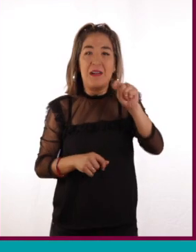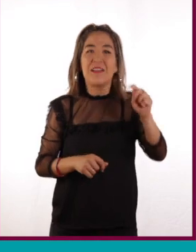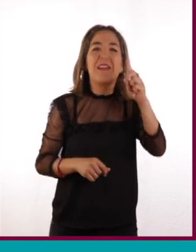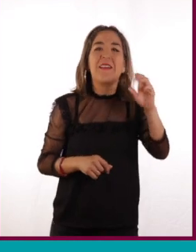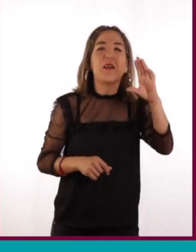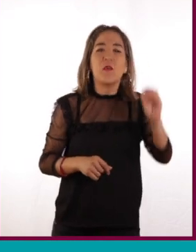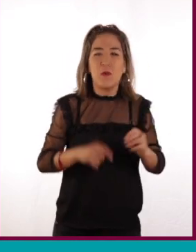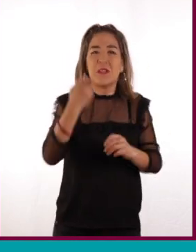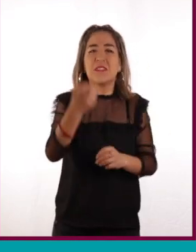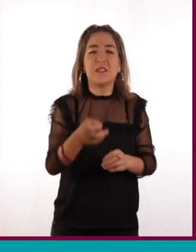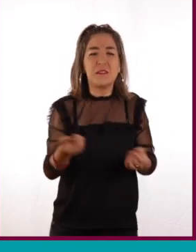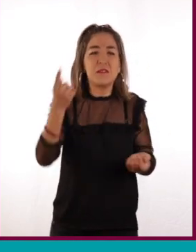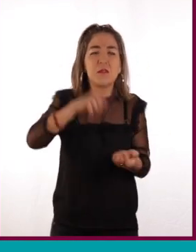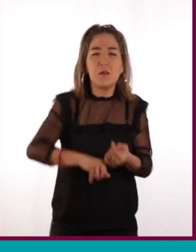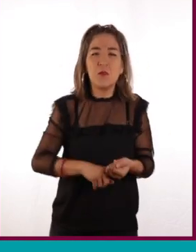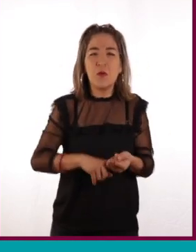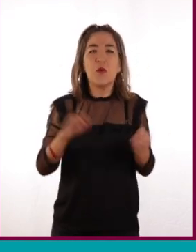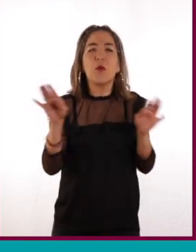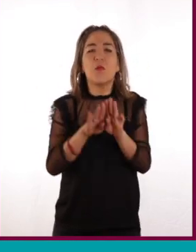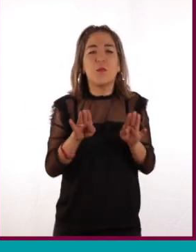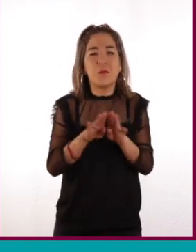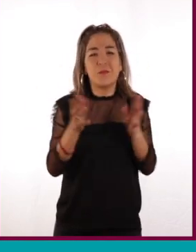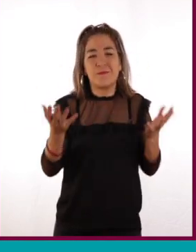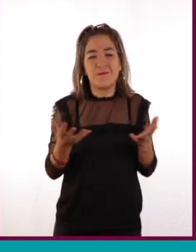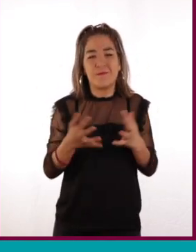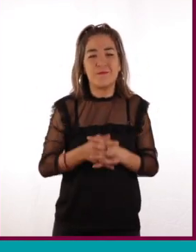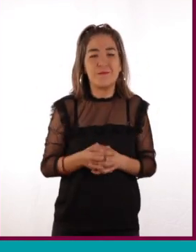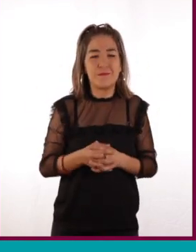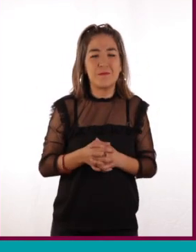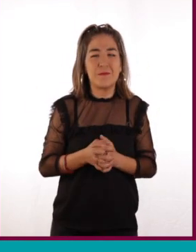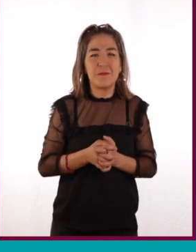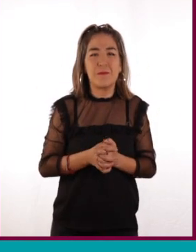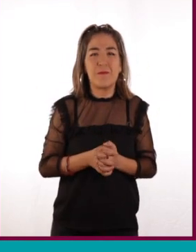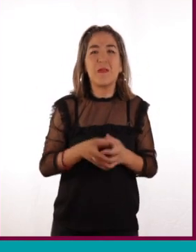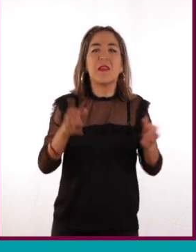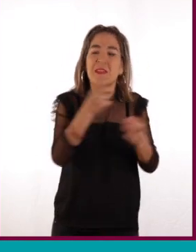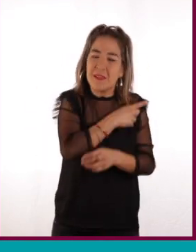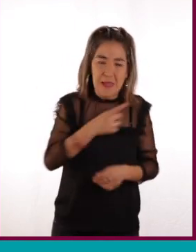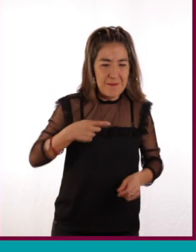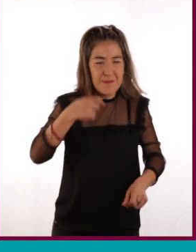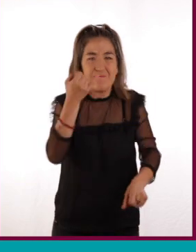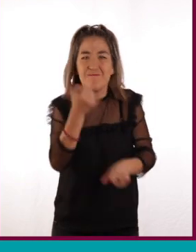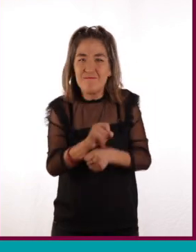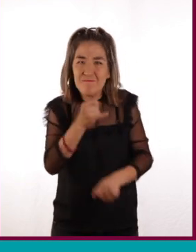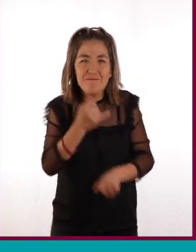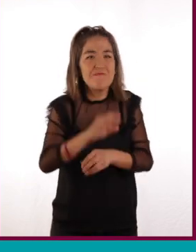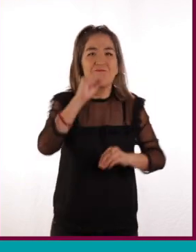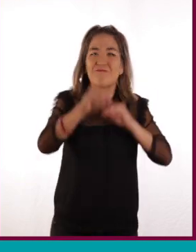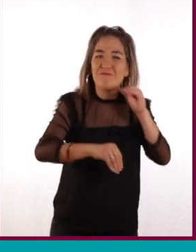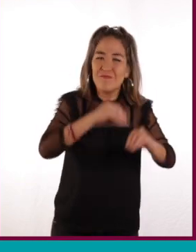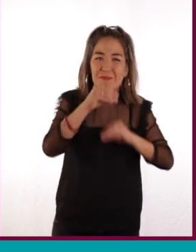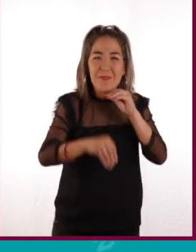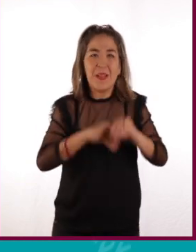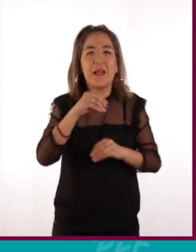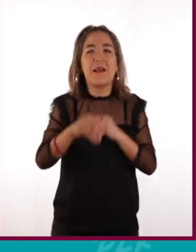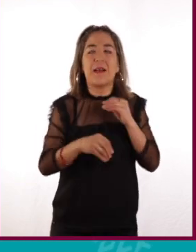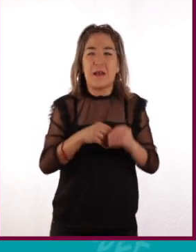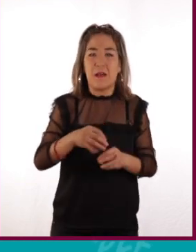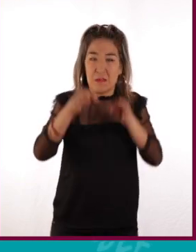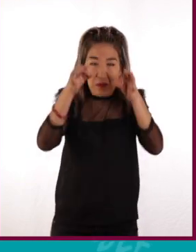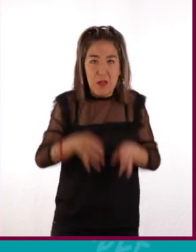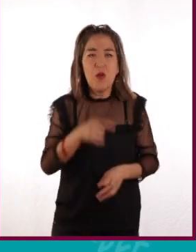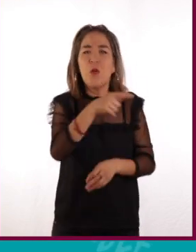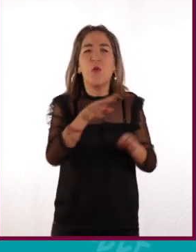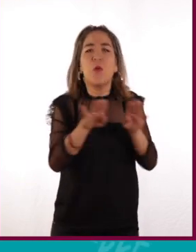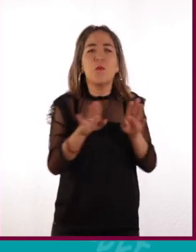Art Deco es, como lo dice su nombre, es desde luego también un trabajo de ornamentación originalmente.